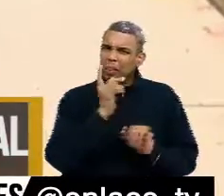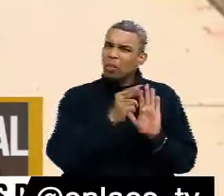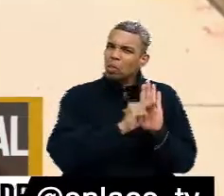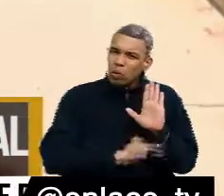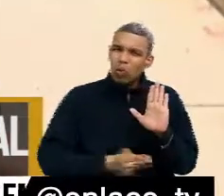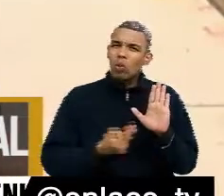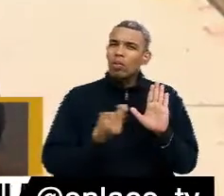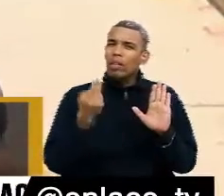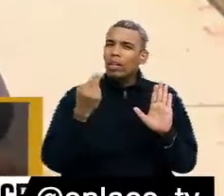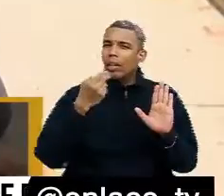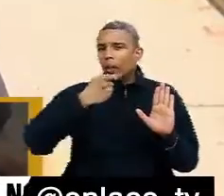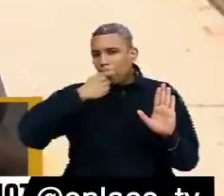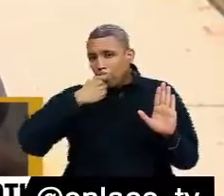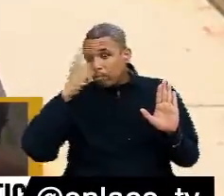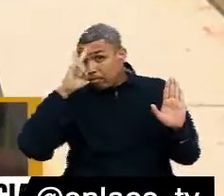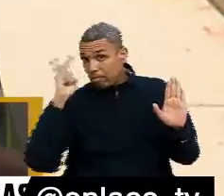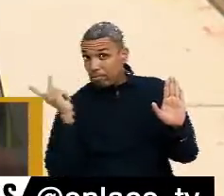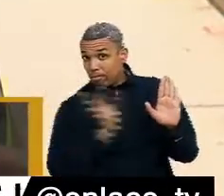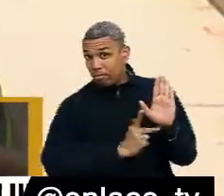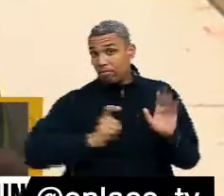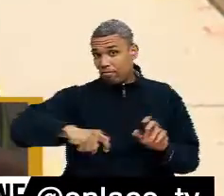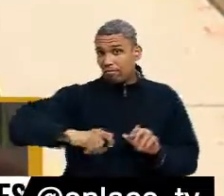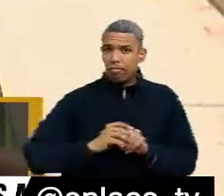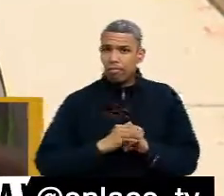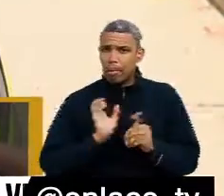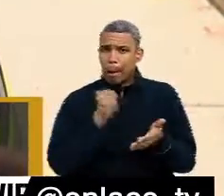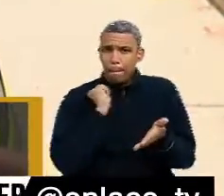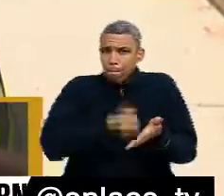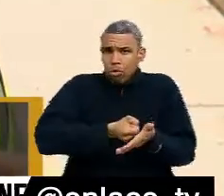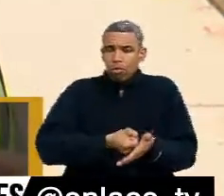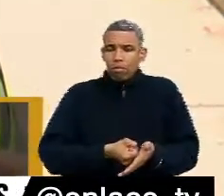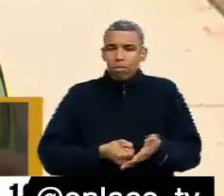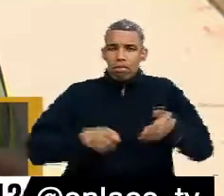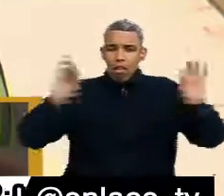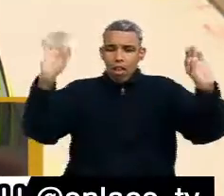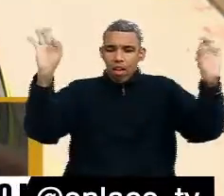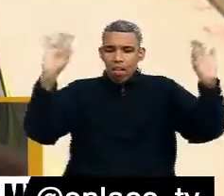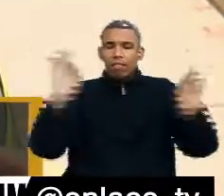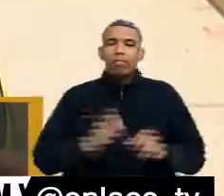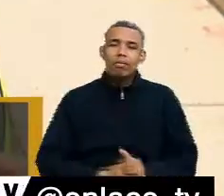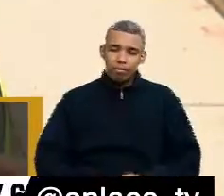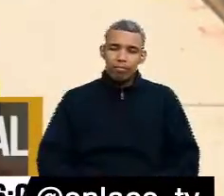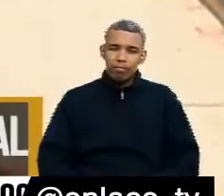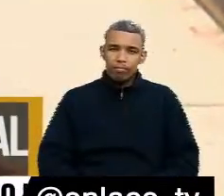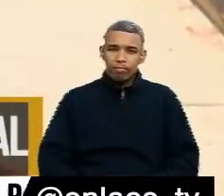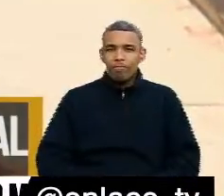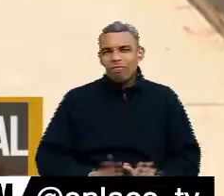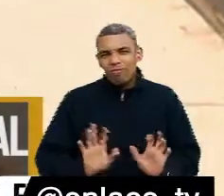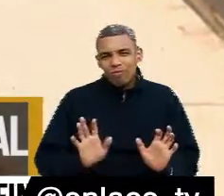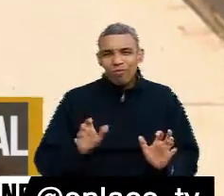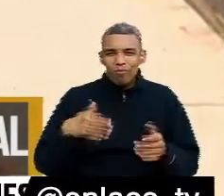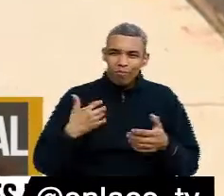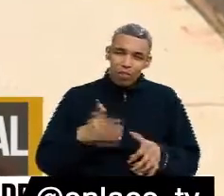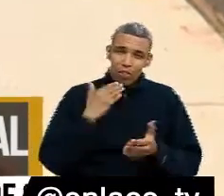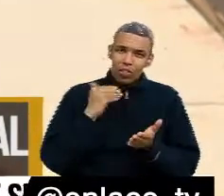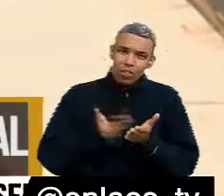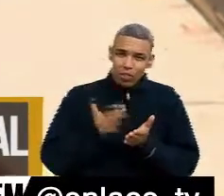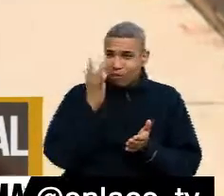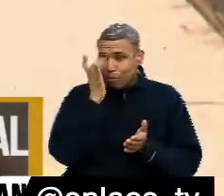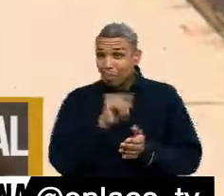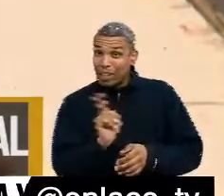Esto no ha funcionado, puesto que todo este puente festivo no hemos tenido ningún accidente, pero es gracias al buen comportamiento y a acatar las